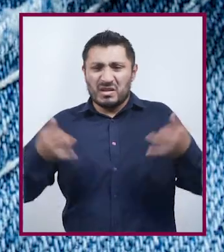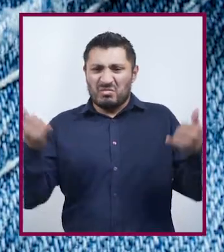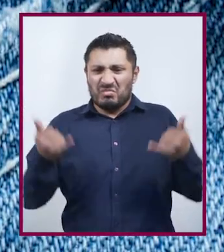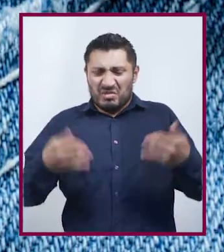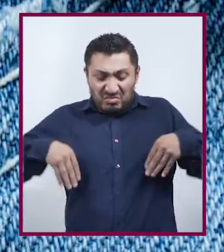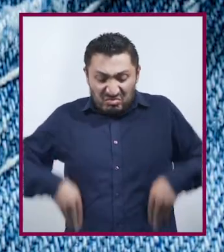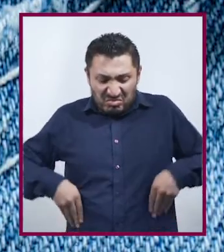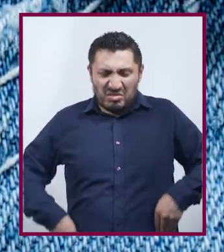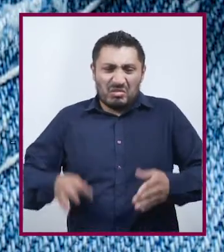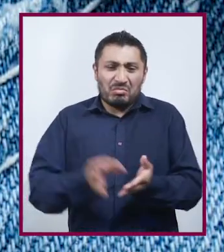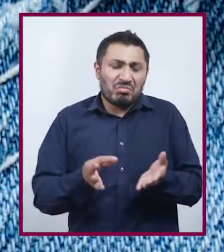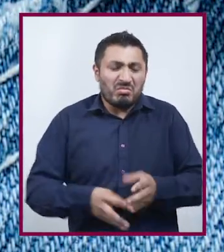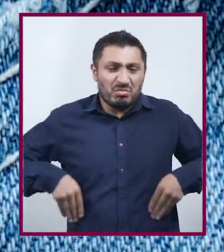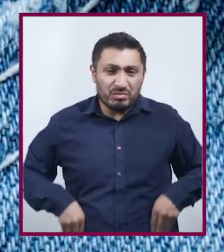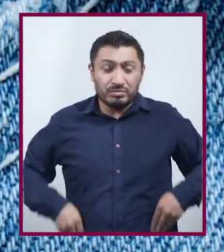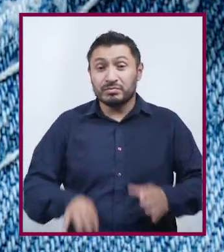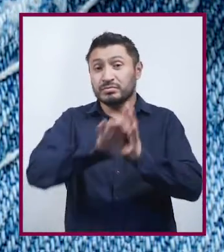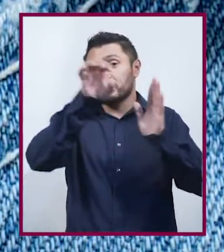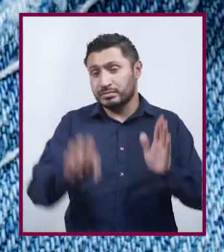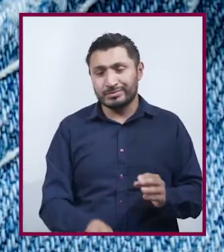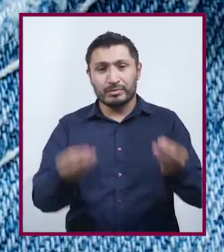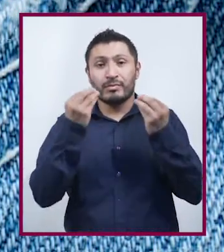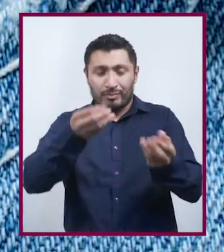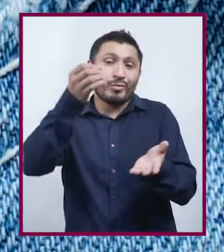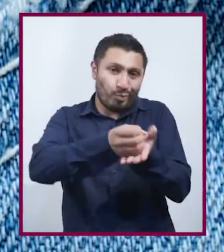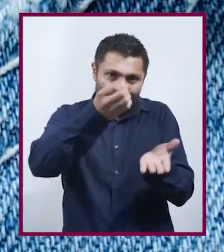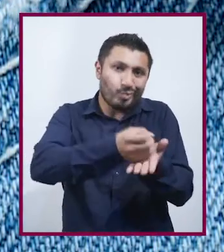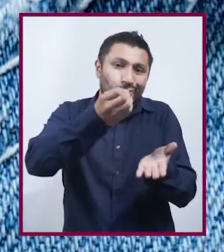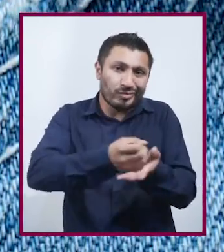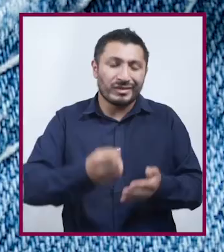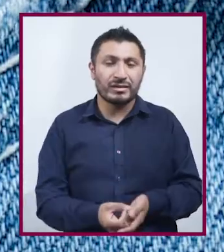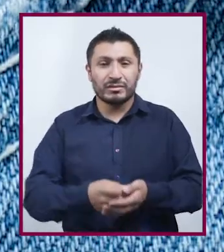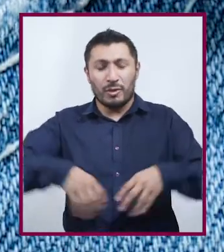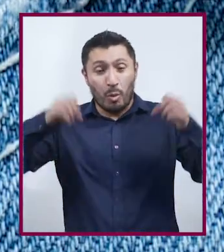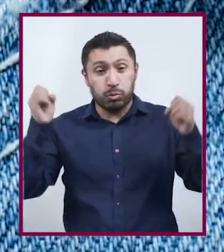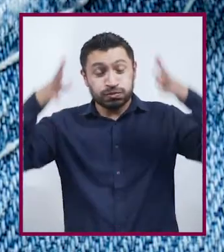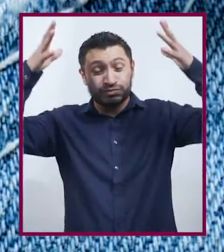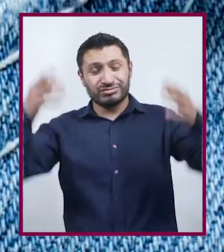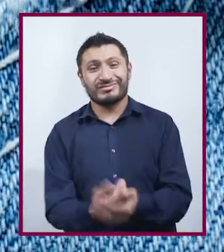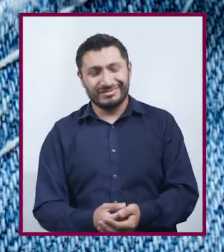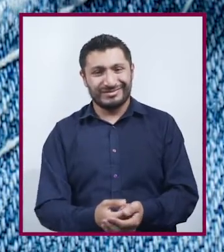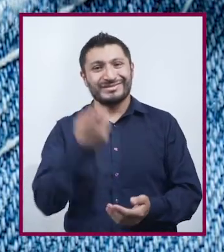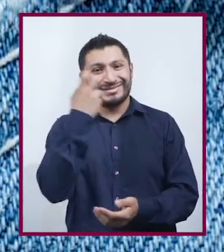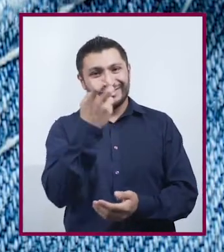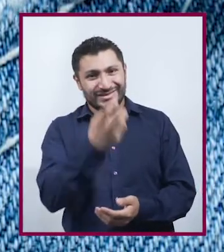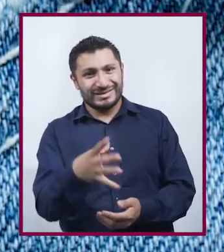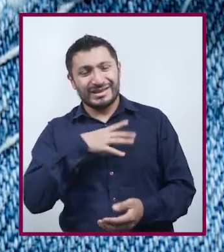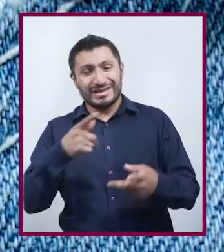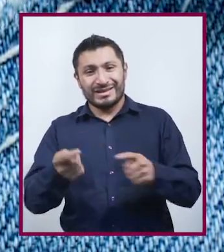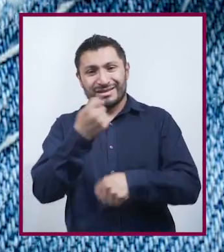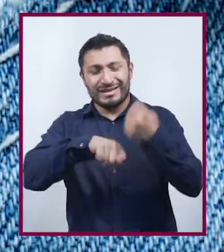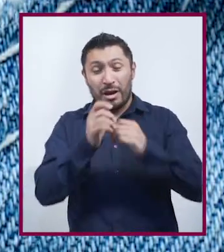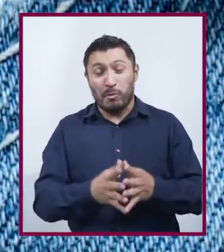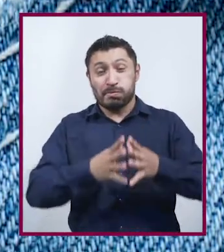en los bolsillos del mineral encontrado. Por ejemplo, muchas pepitas de oro. ¡Boom! En medio de la fiebre del oro, la